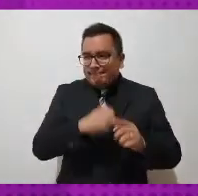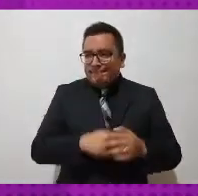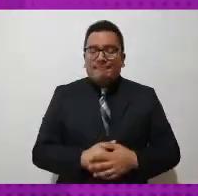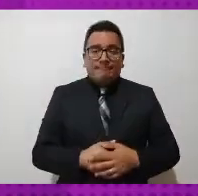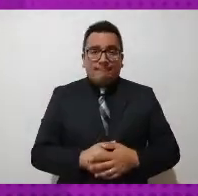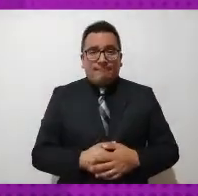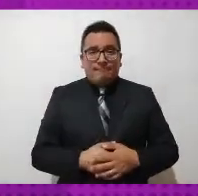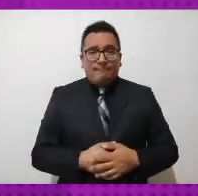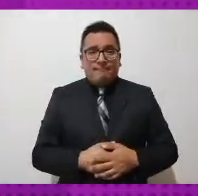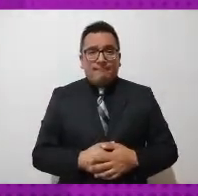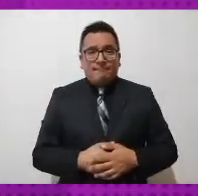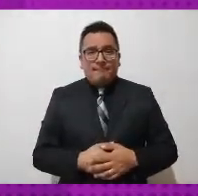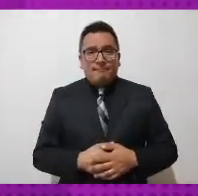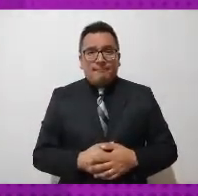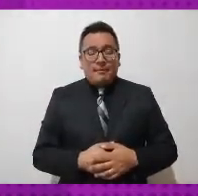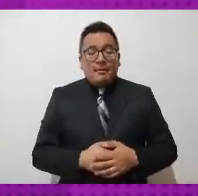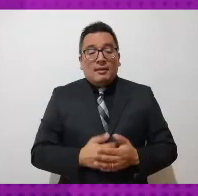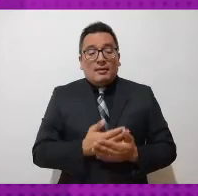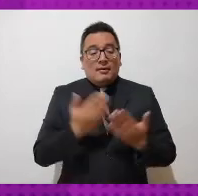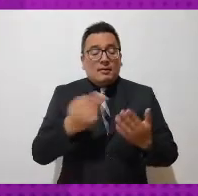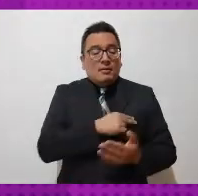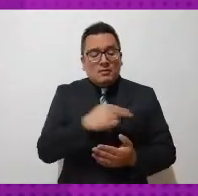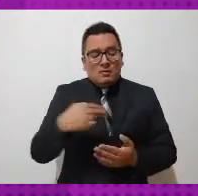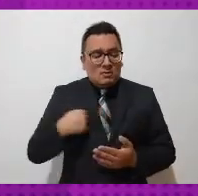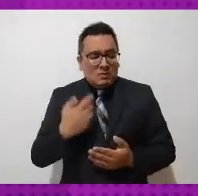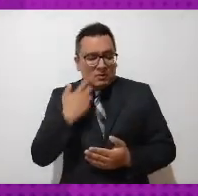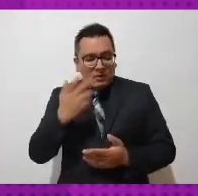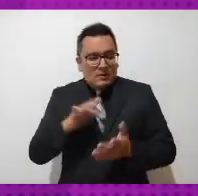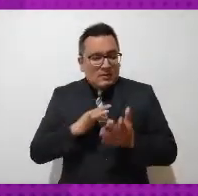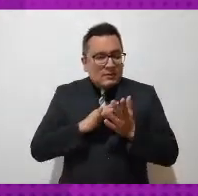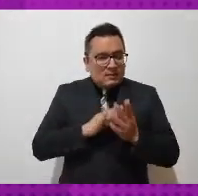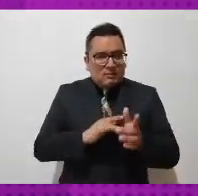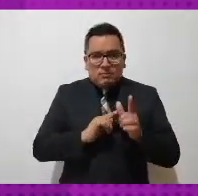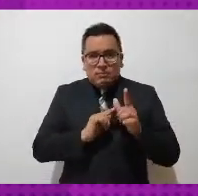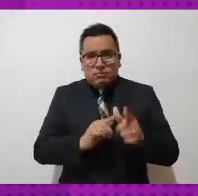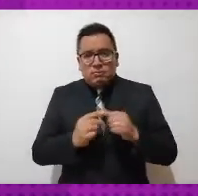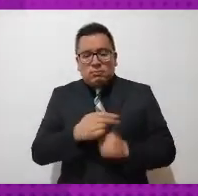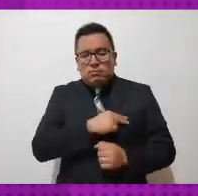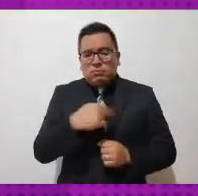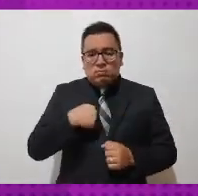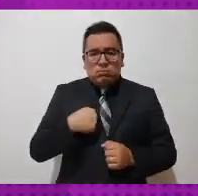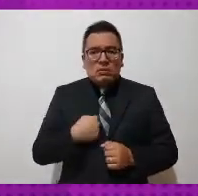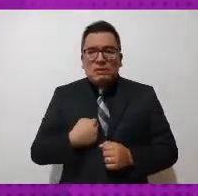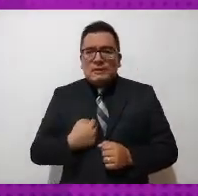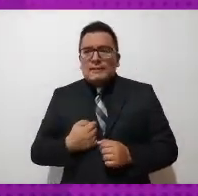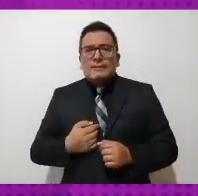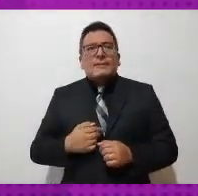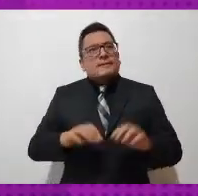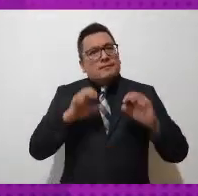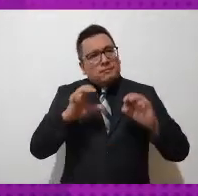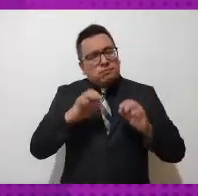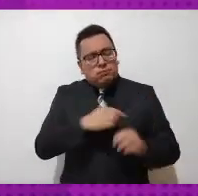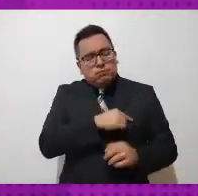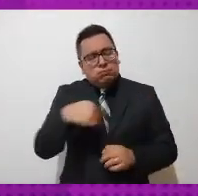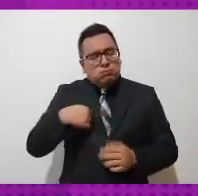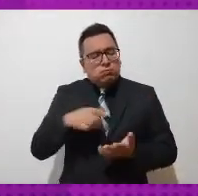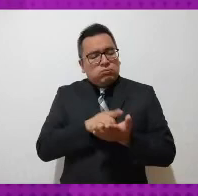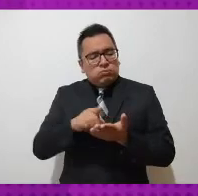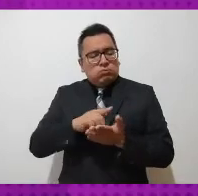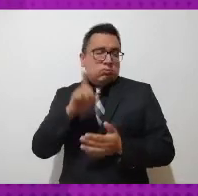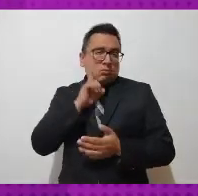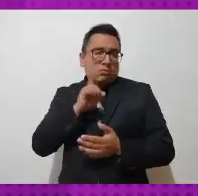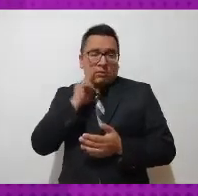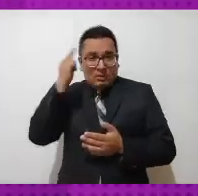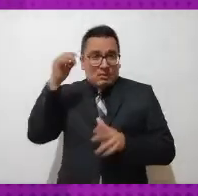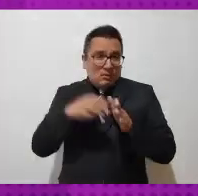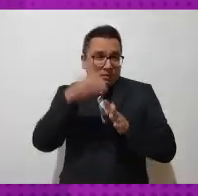este famoso sufragio que ahora defendemos, porque eso es lo que hacemos ahora, defender el derecho a votar, a ser votadas,